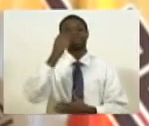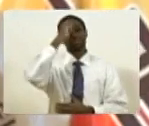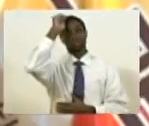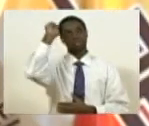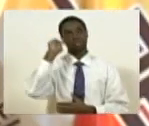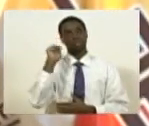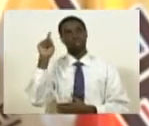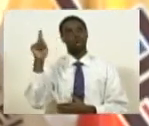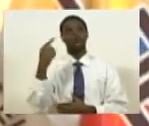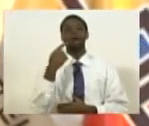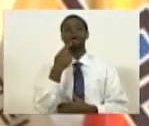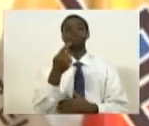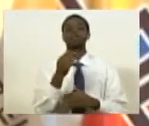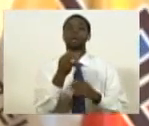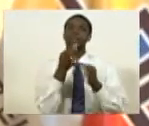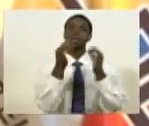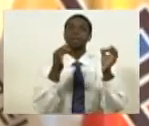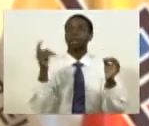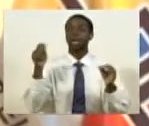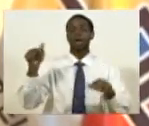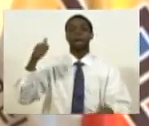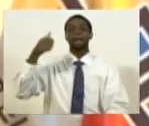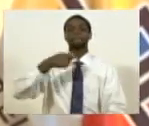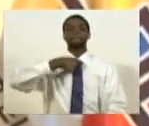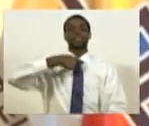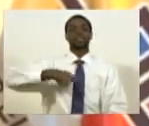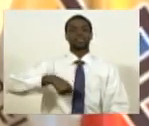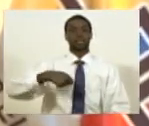Ramírez, presidenta del Consejo Nacional Electoral.